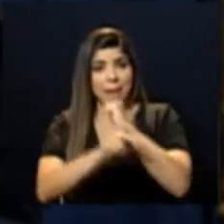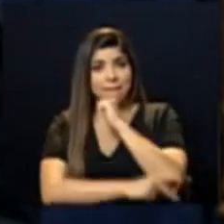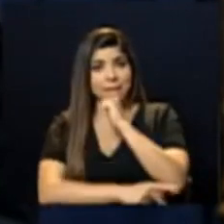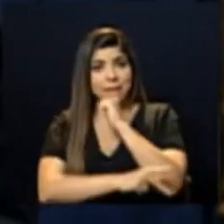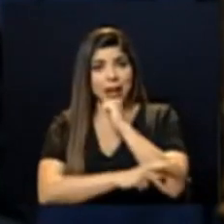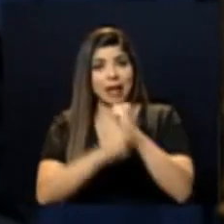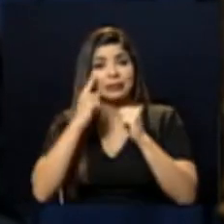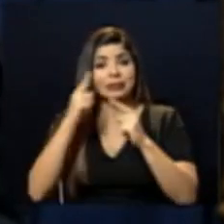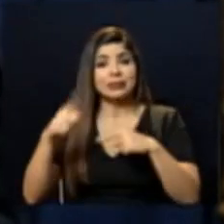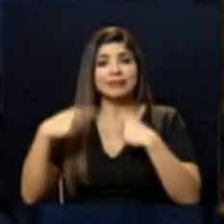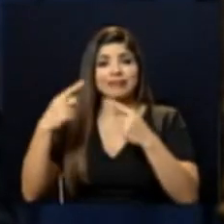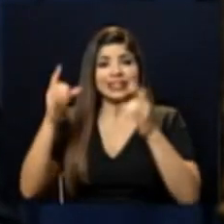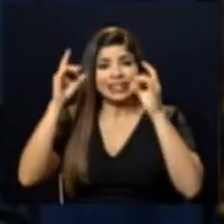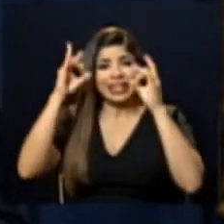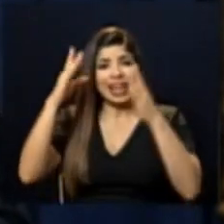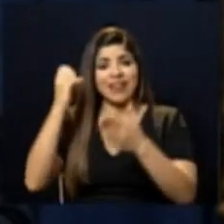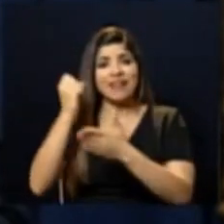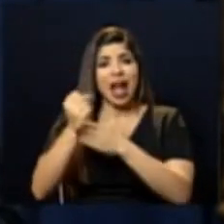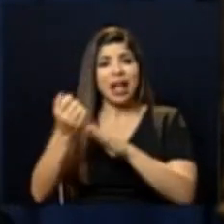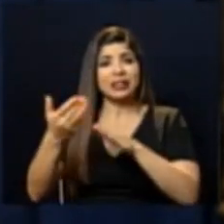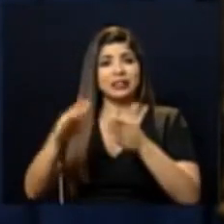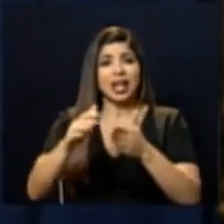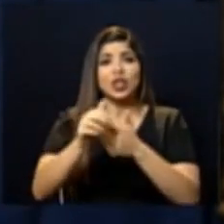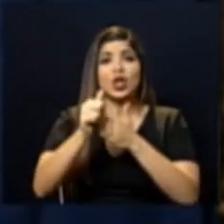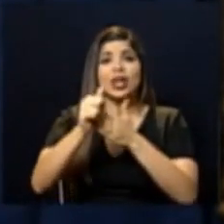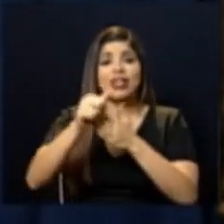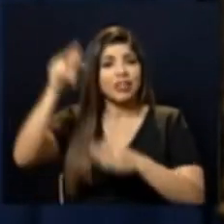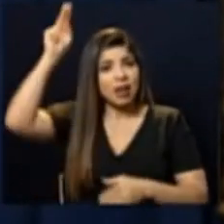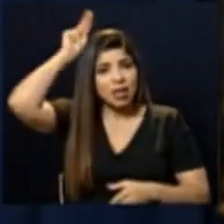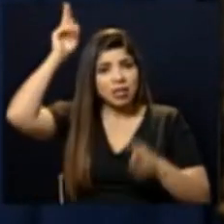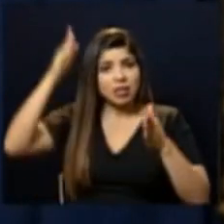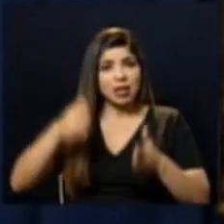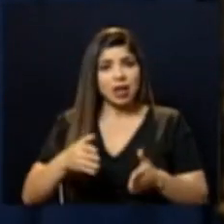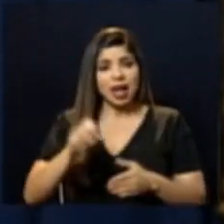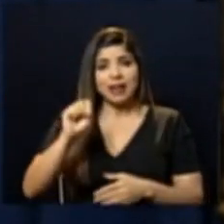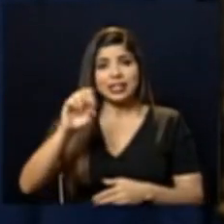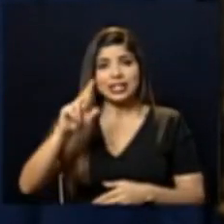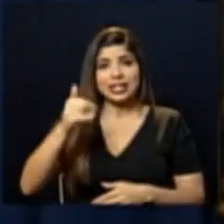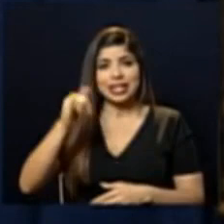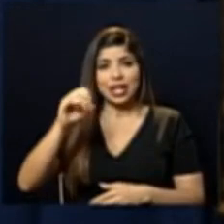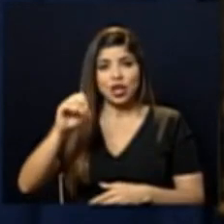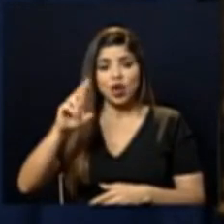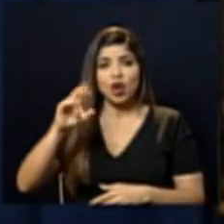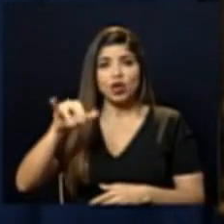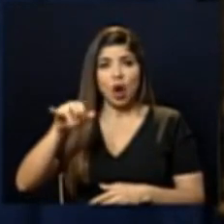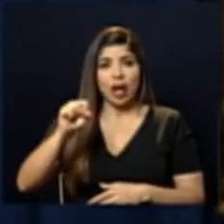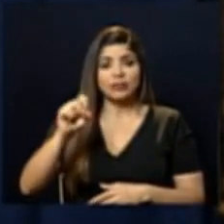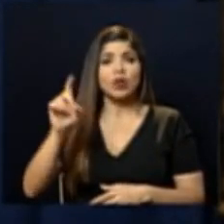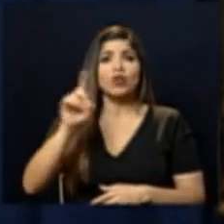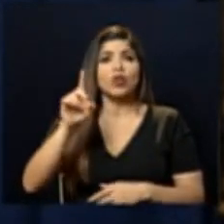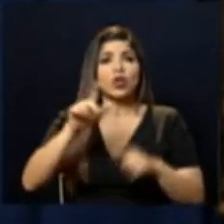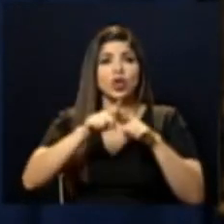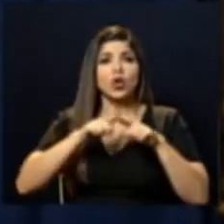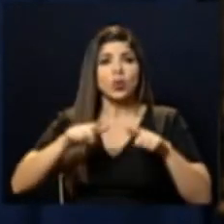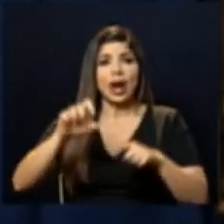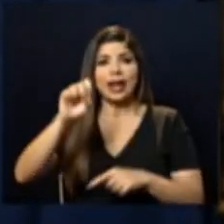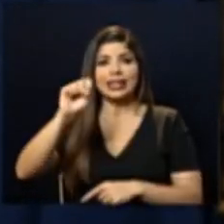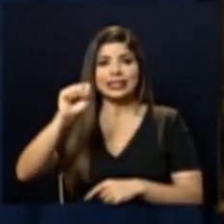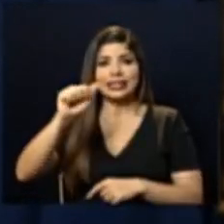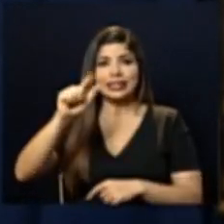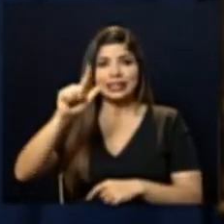el repudiable asesinato del líder indígena Sergio Rojas en el territorio de